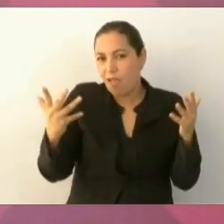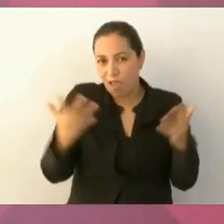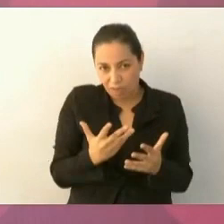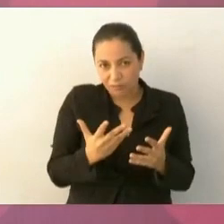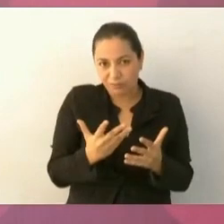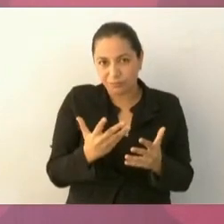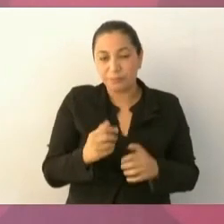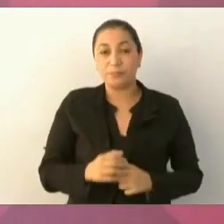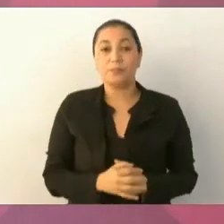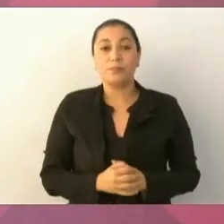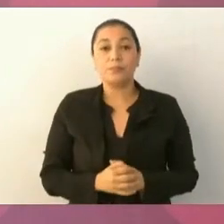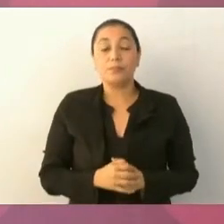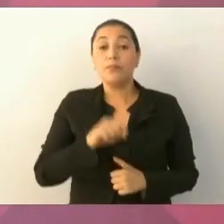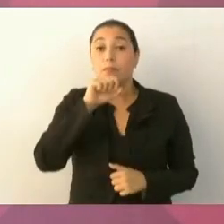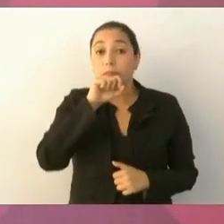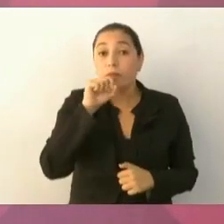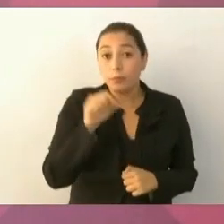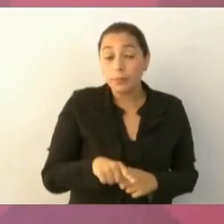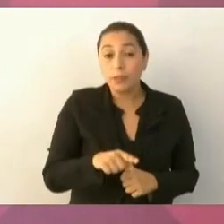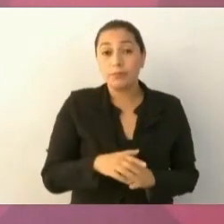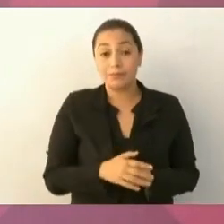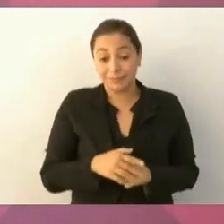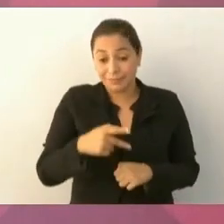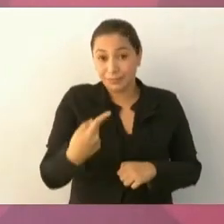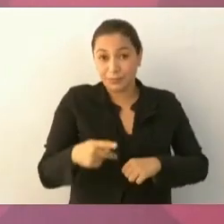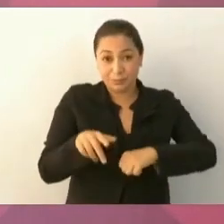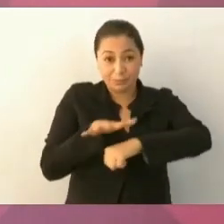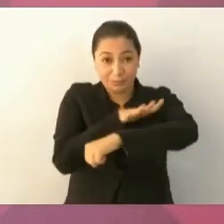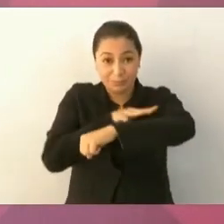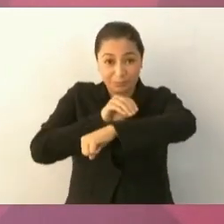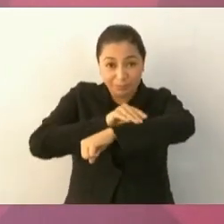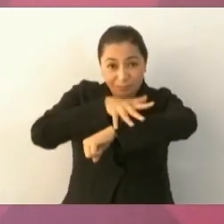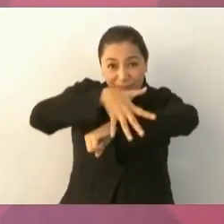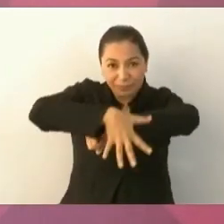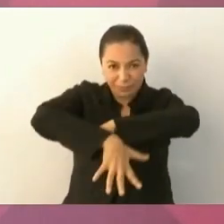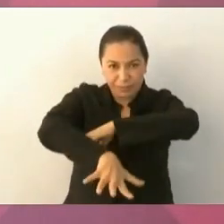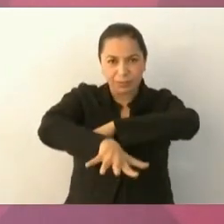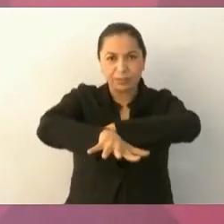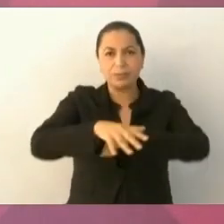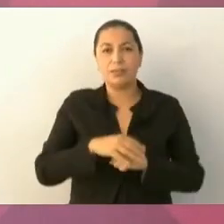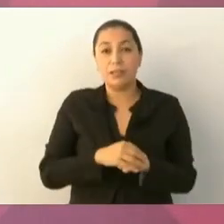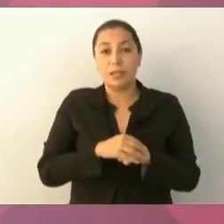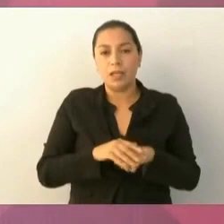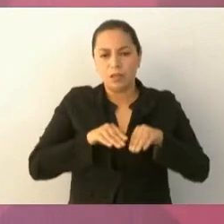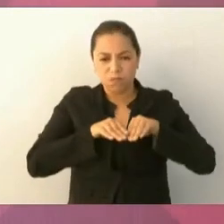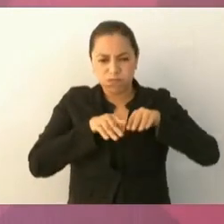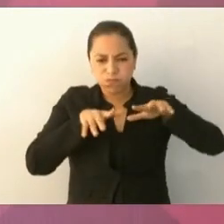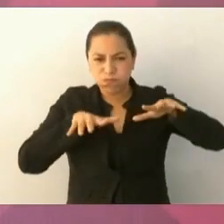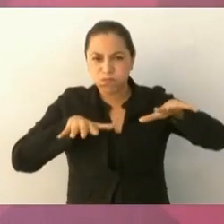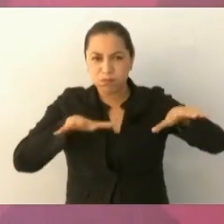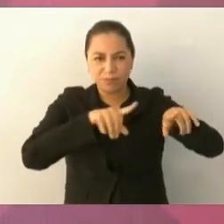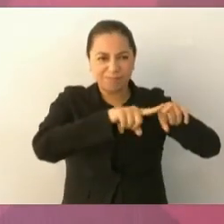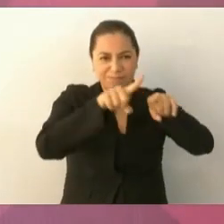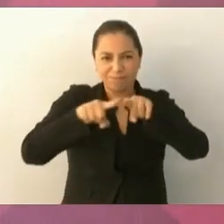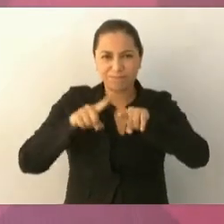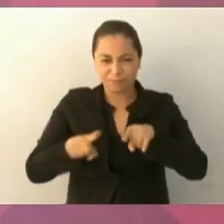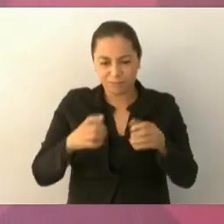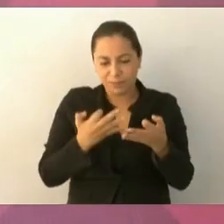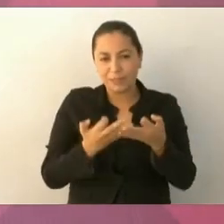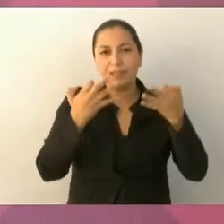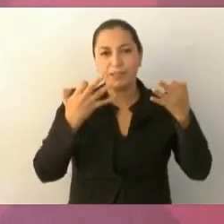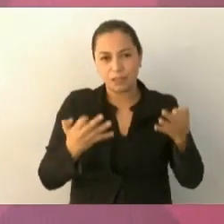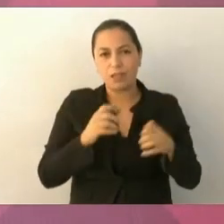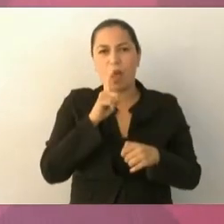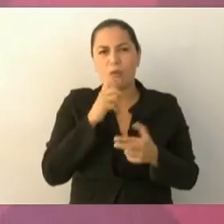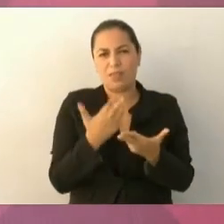También esta presa, además de regar las tierras y de abastecer de